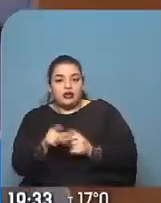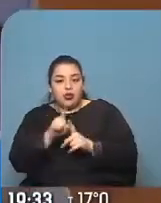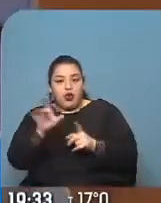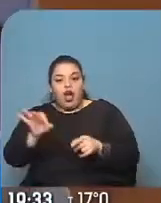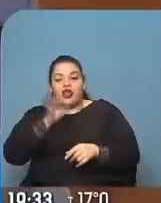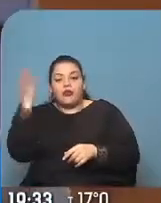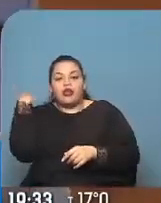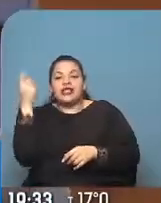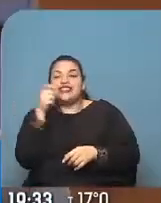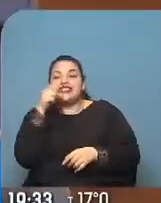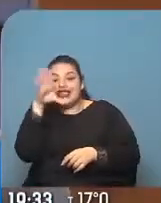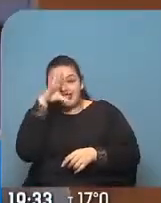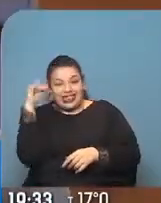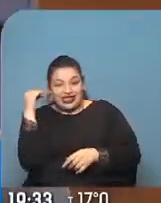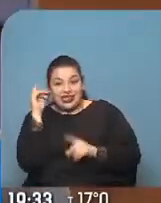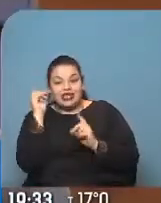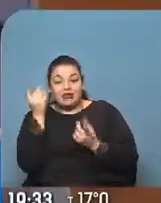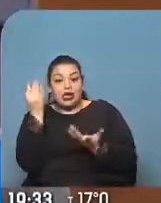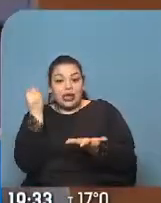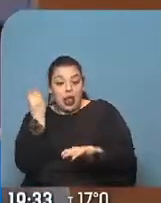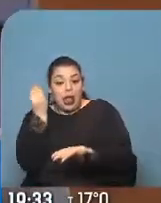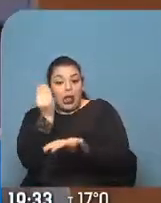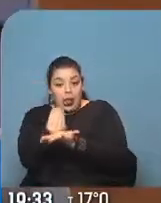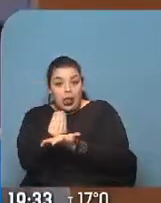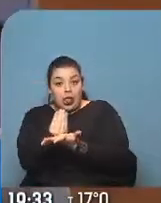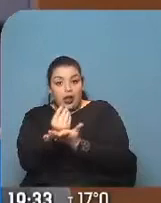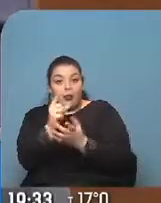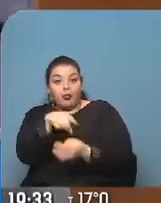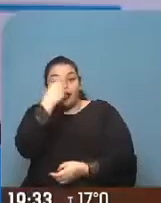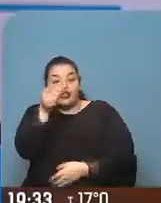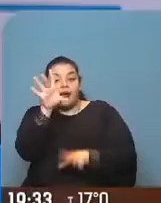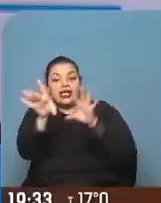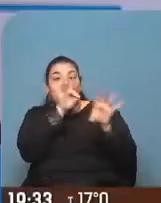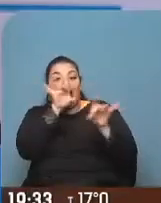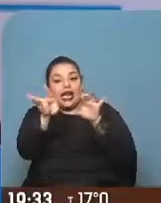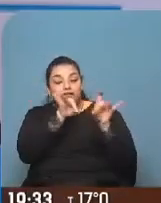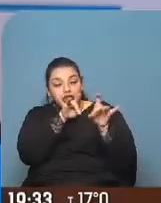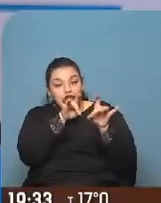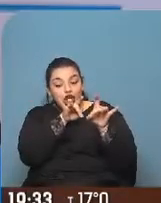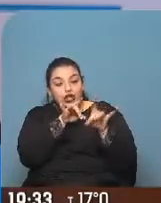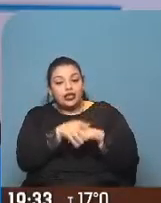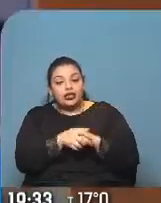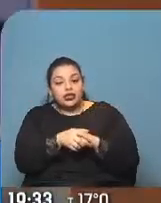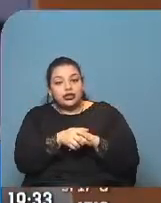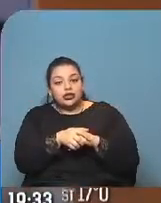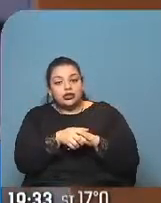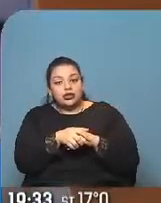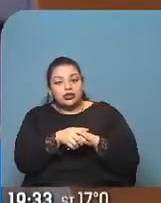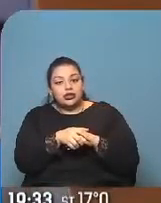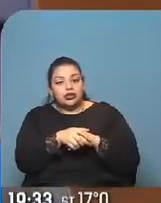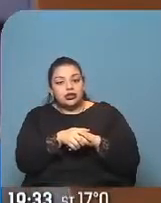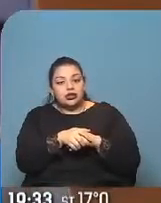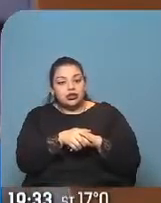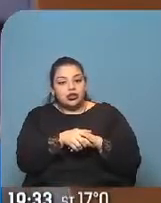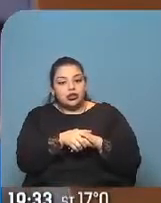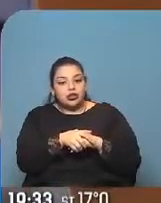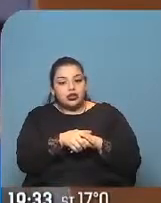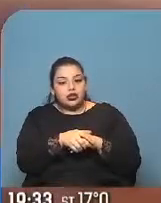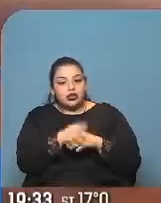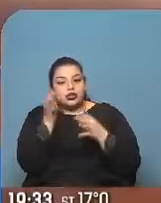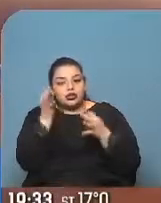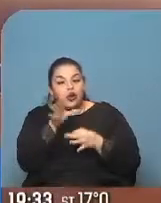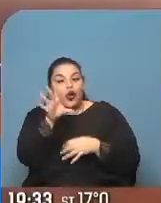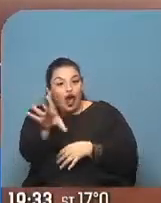de que si cristina fernández de kirchner se presentaba a las próximas elecciones presidenciales de alguna manera polariza la elección